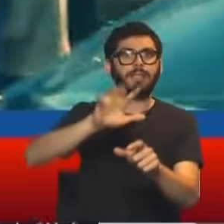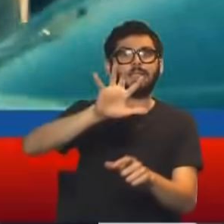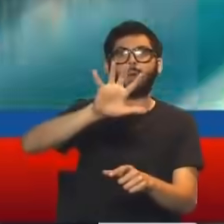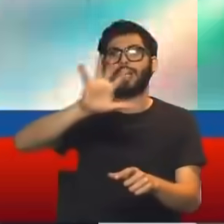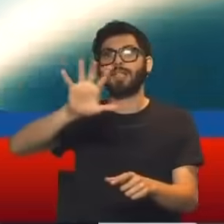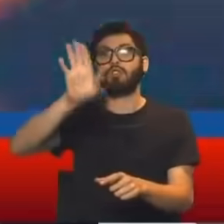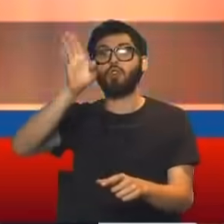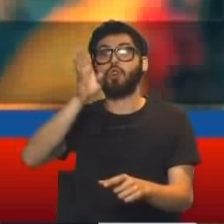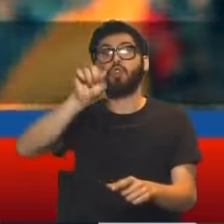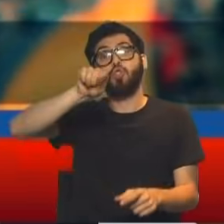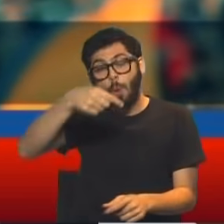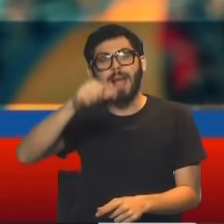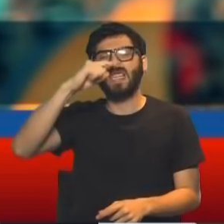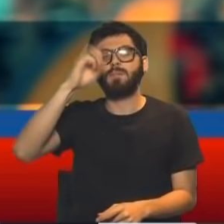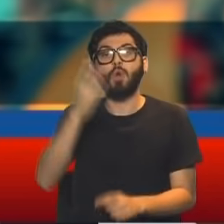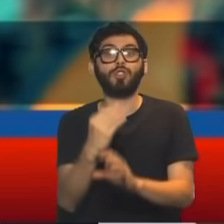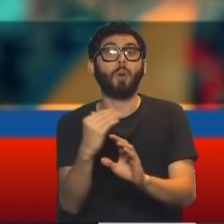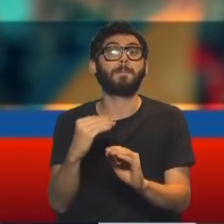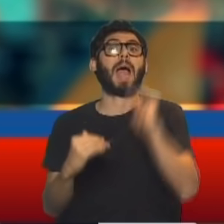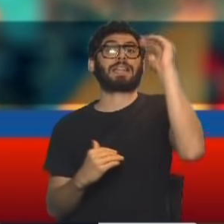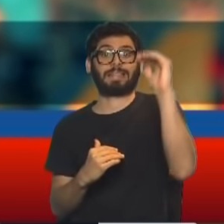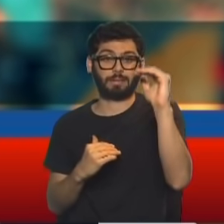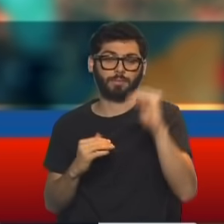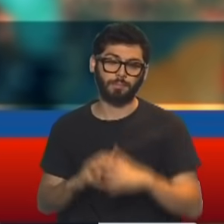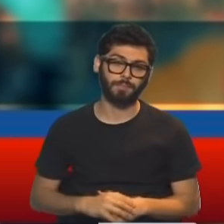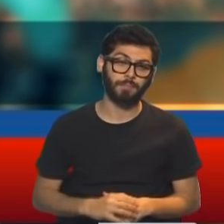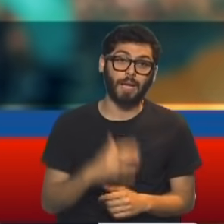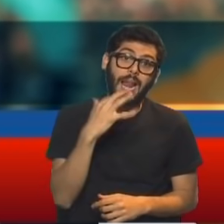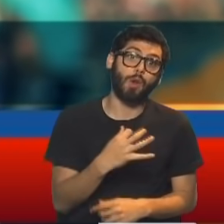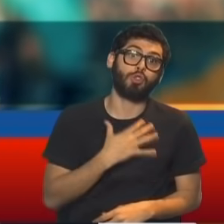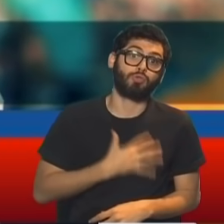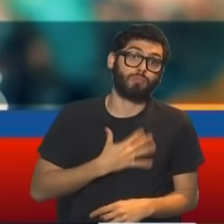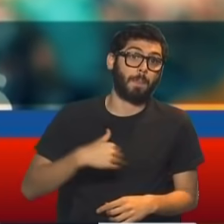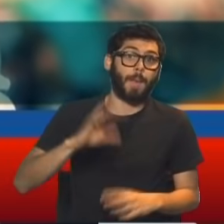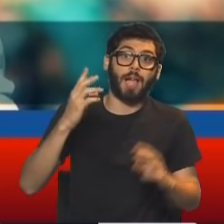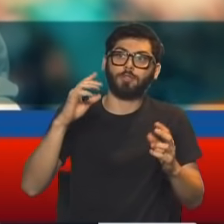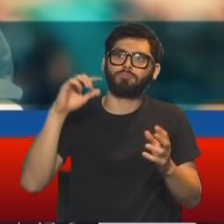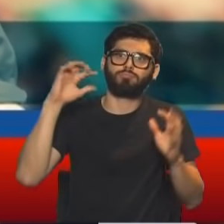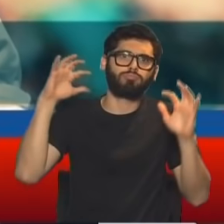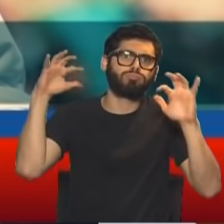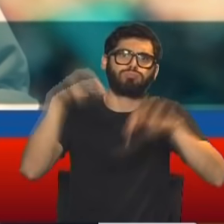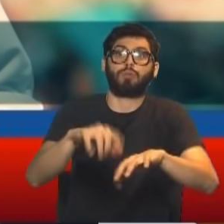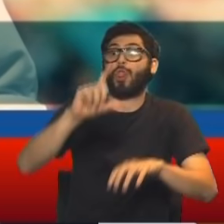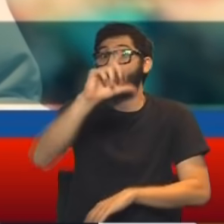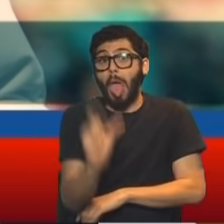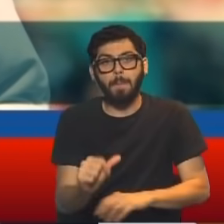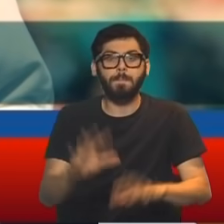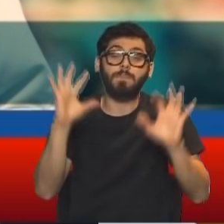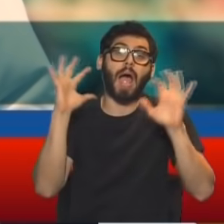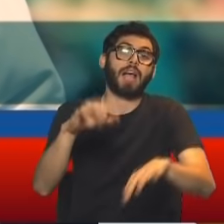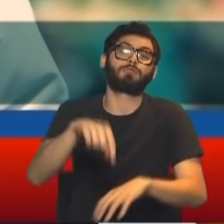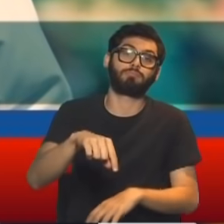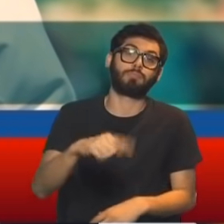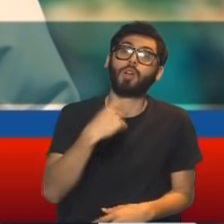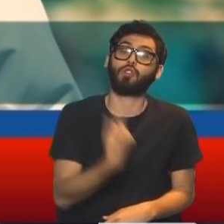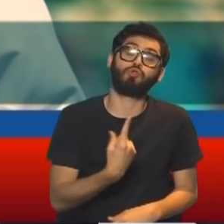55,7% de aumento. Mira, la verdad que estamos muy contentos, ¿no? Fue el destino turístico más elegido del país y eso, la verdad que para